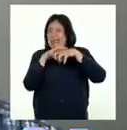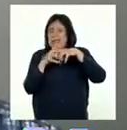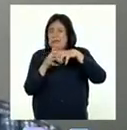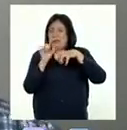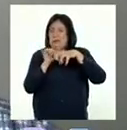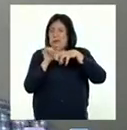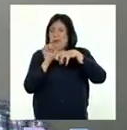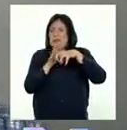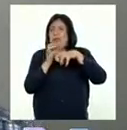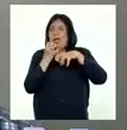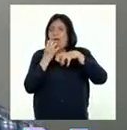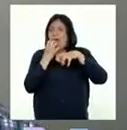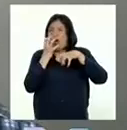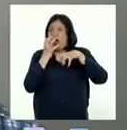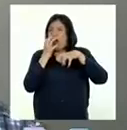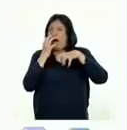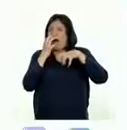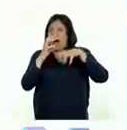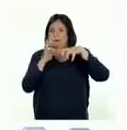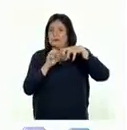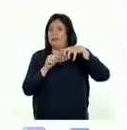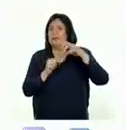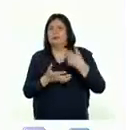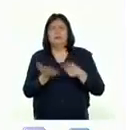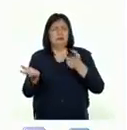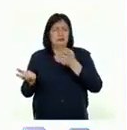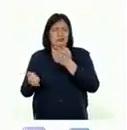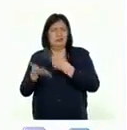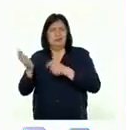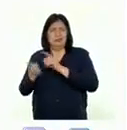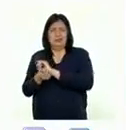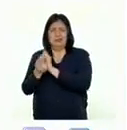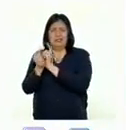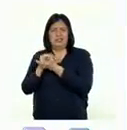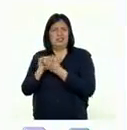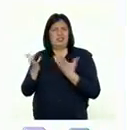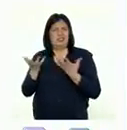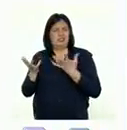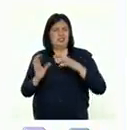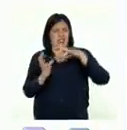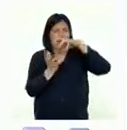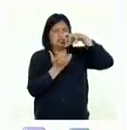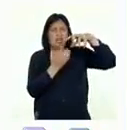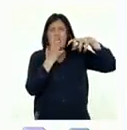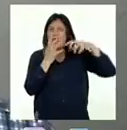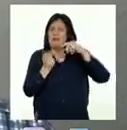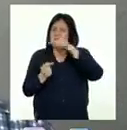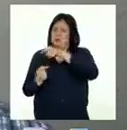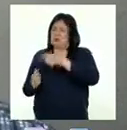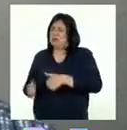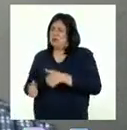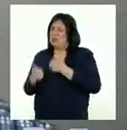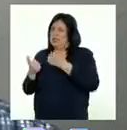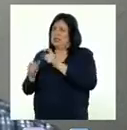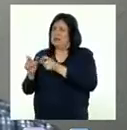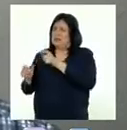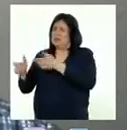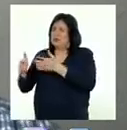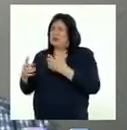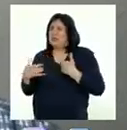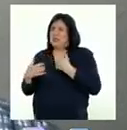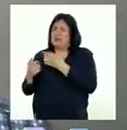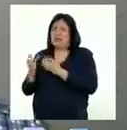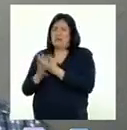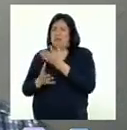y calentándolo progresivamente, ¿no? ¿Qué cambios ocasiona el calentamiento global en los seres vivos? El impacto que